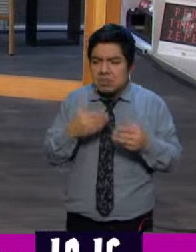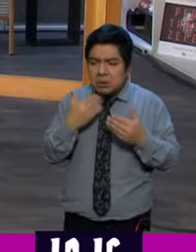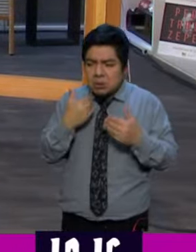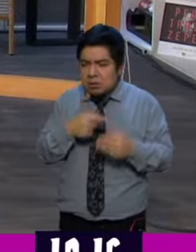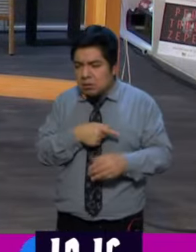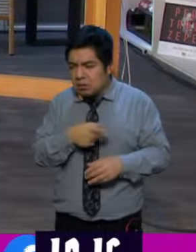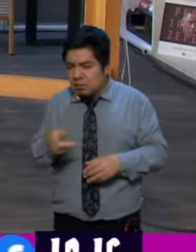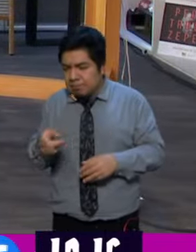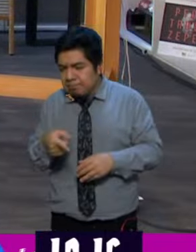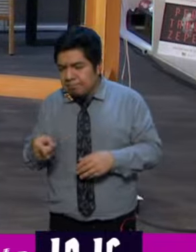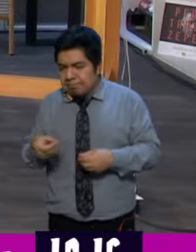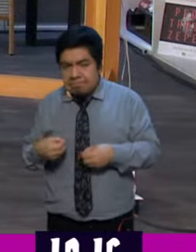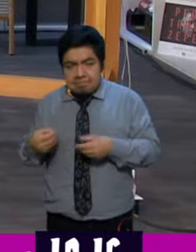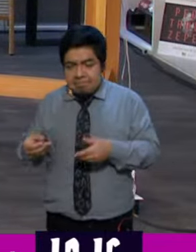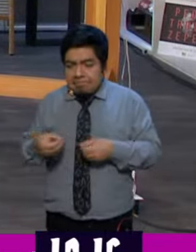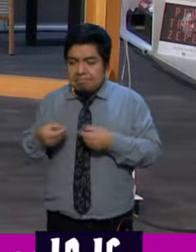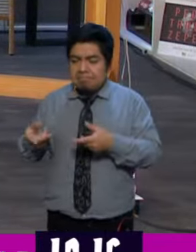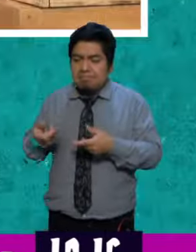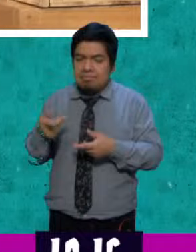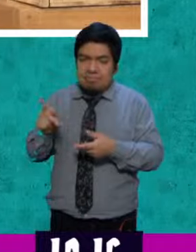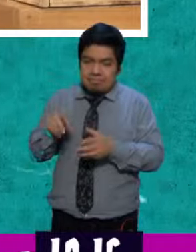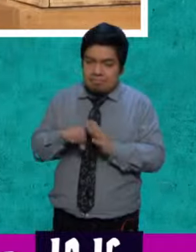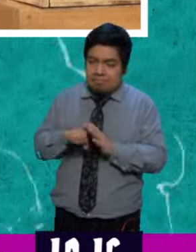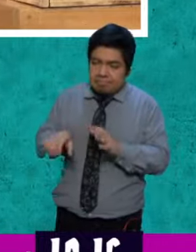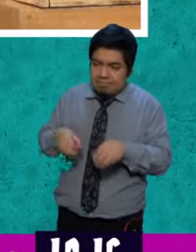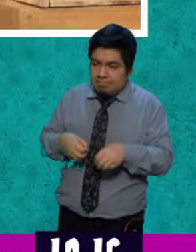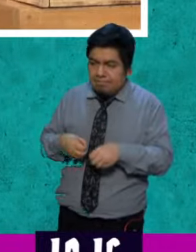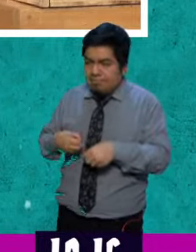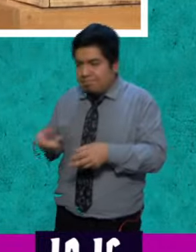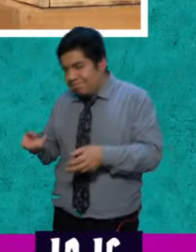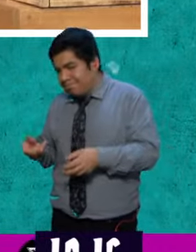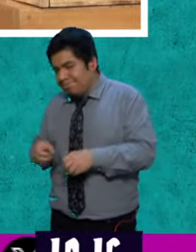comida. Sí. El problema es que por un lado se desperdicia